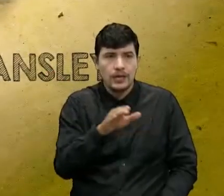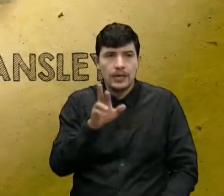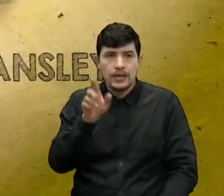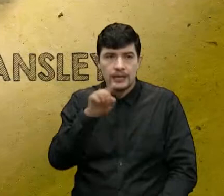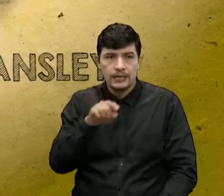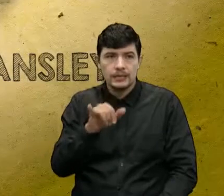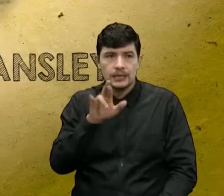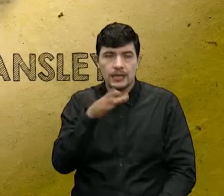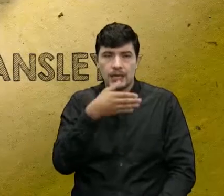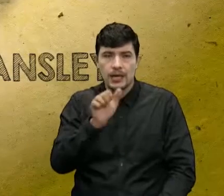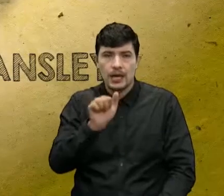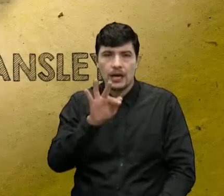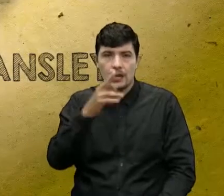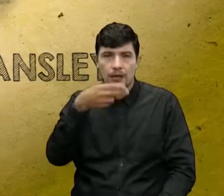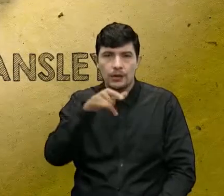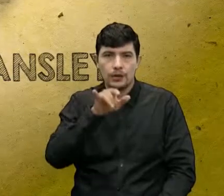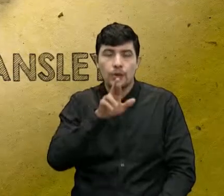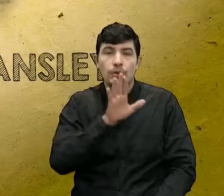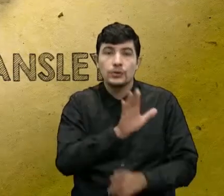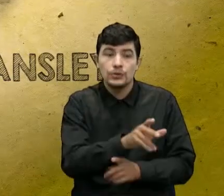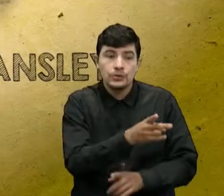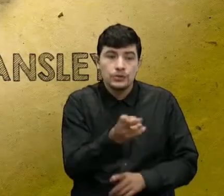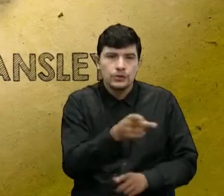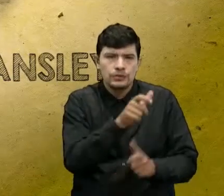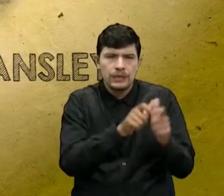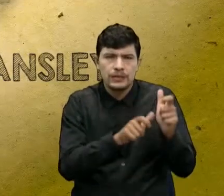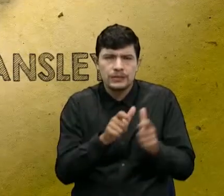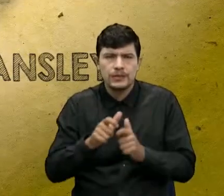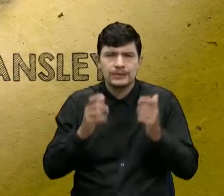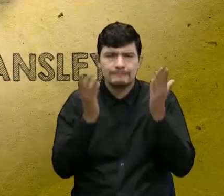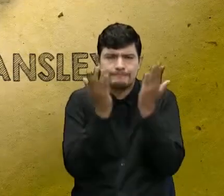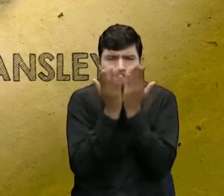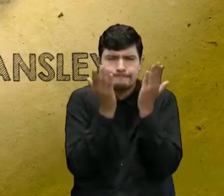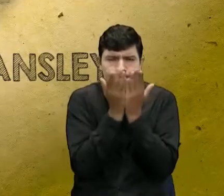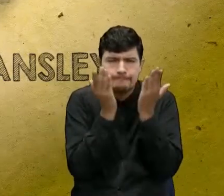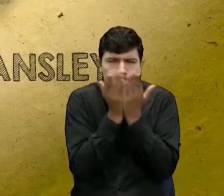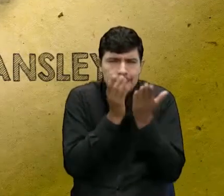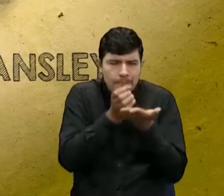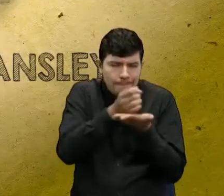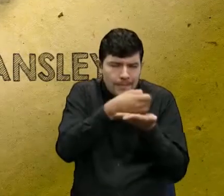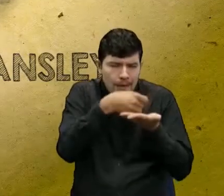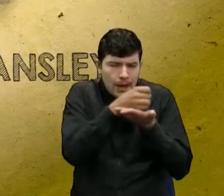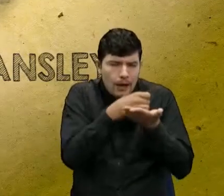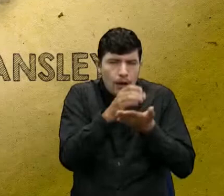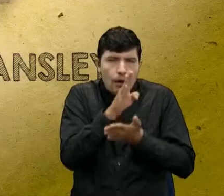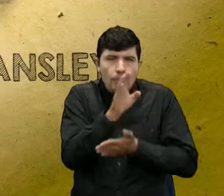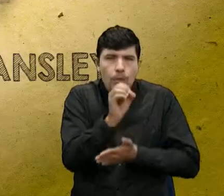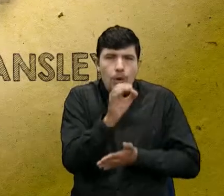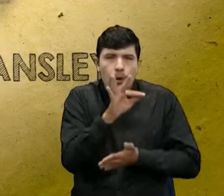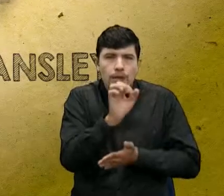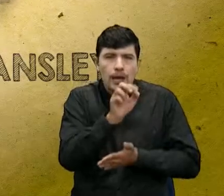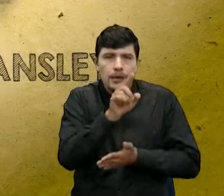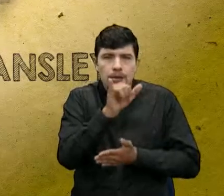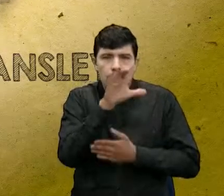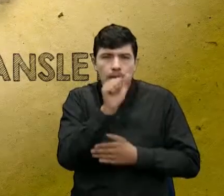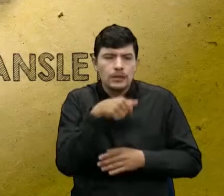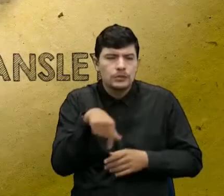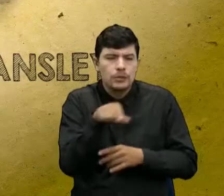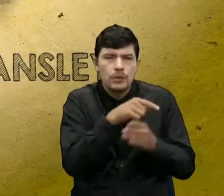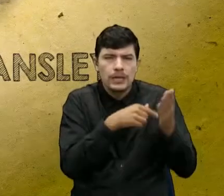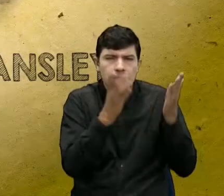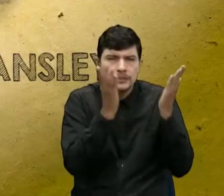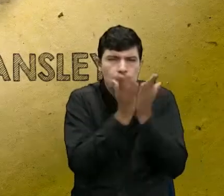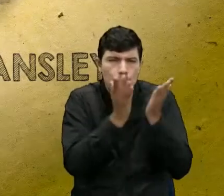¿Sí? Son botánicos Son botánicos Son aquellos que trataron Ellos se fueron, empezaron como a estudiar todo esto